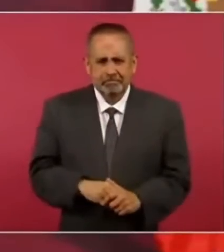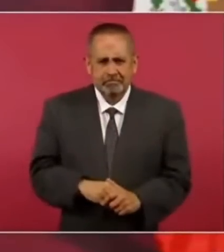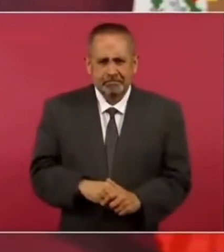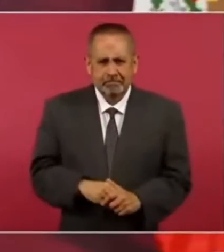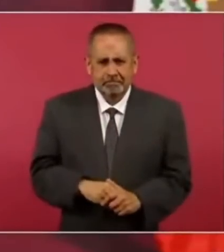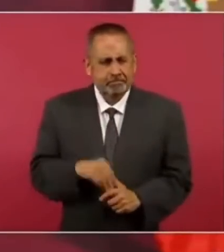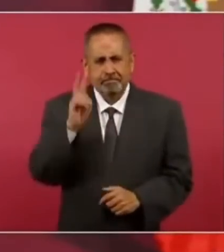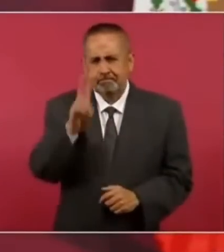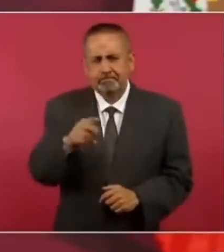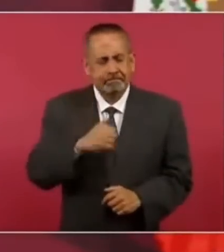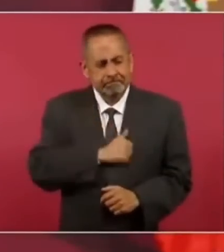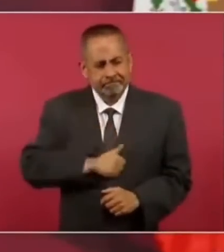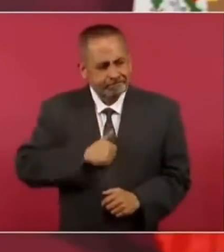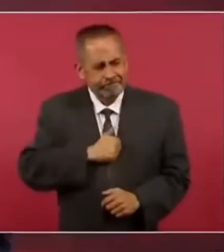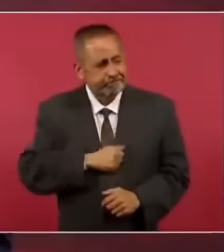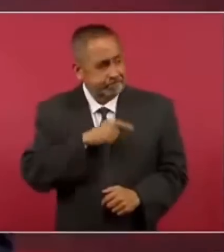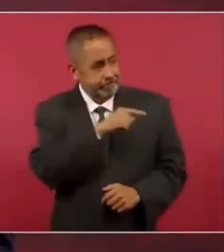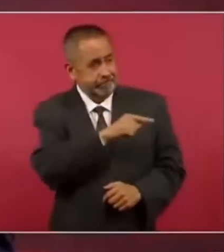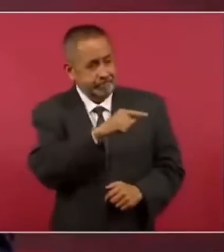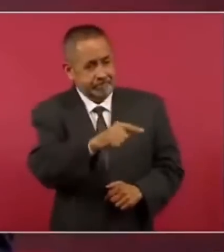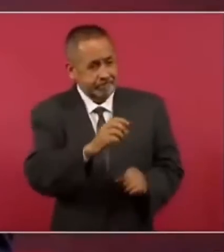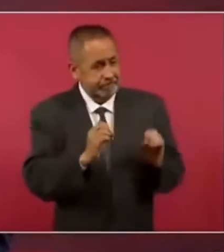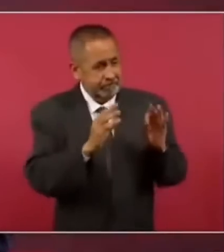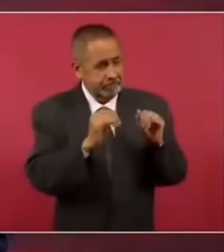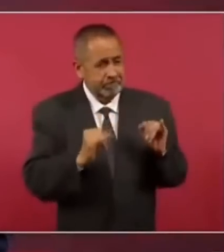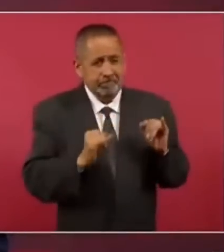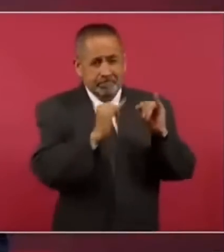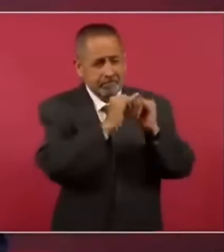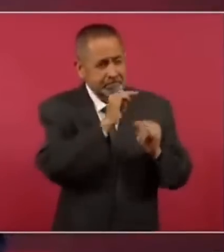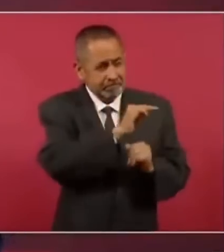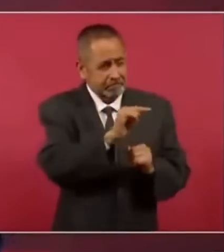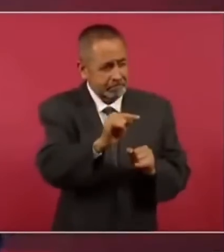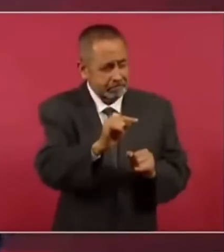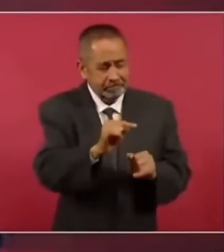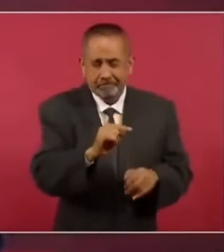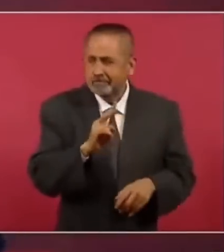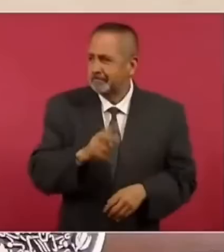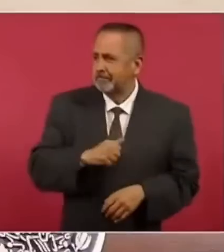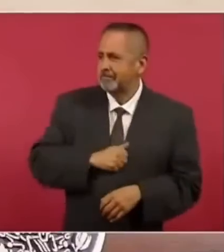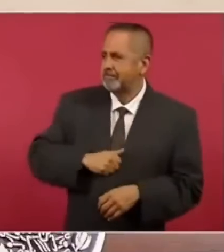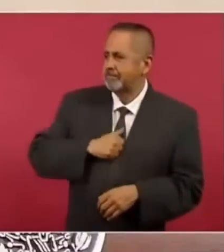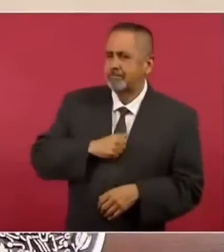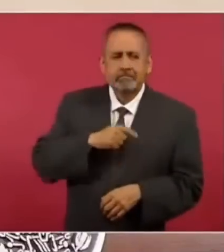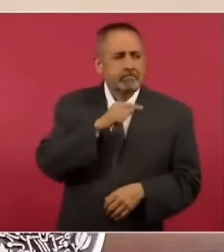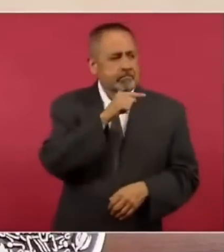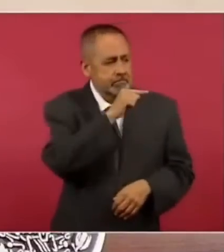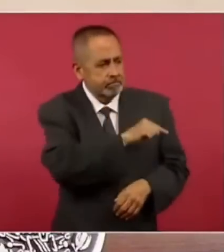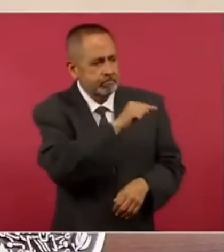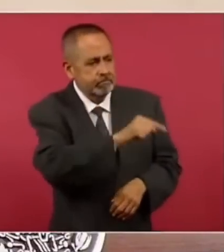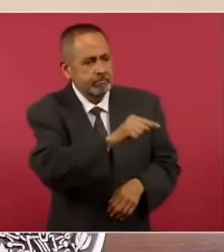yo lamento que existen esos aparatos que los crearon para simular